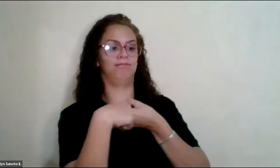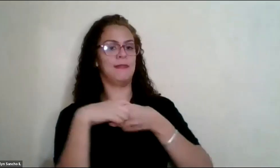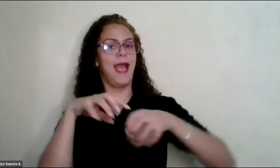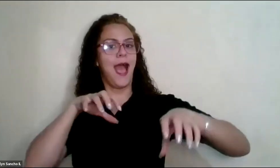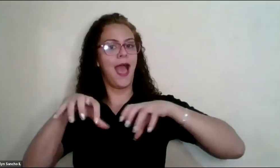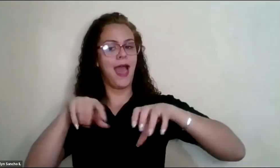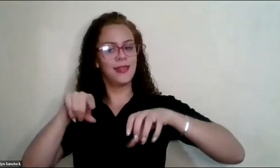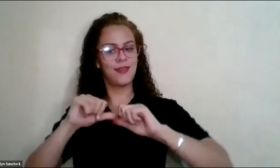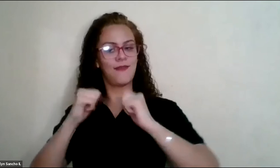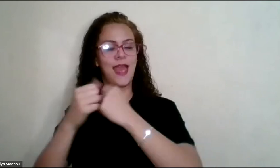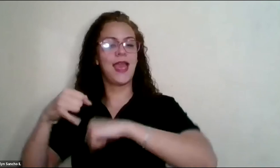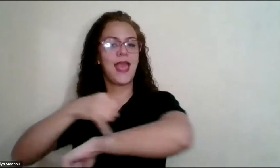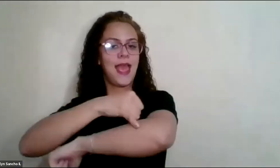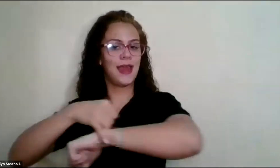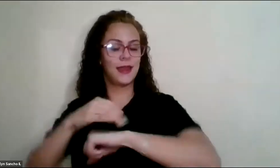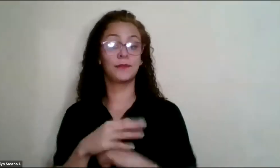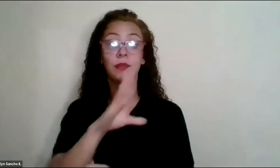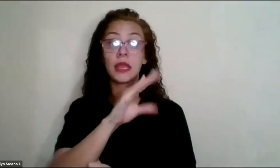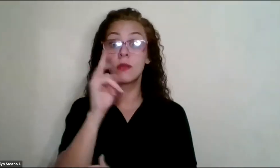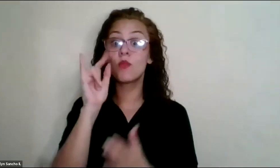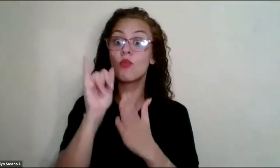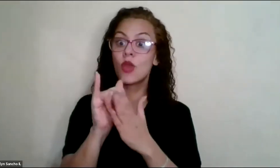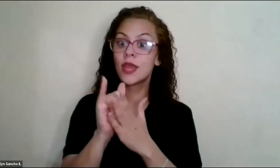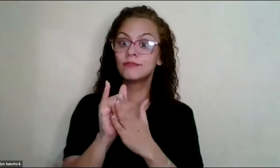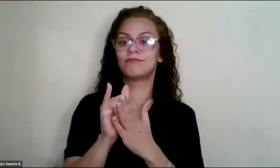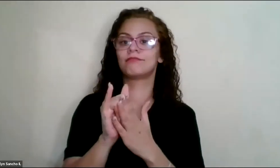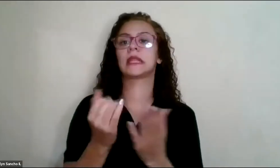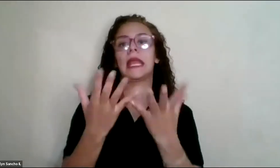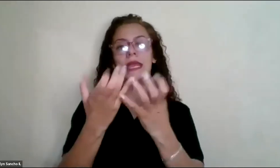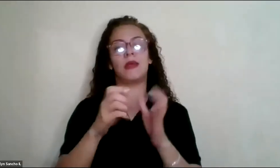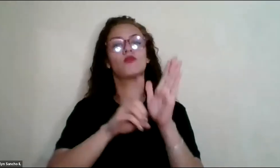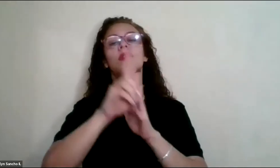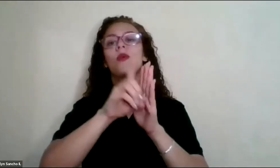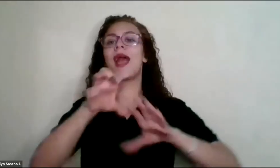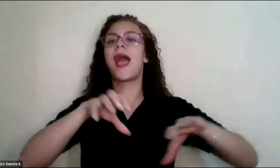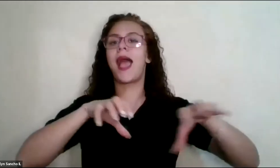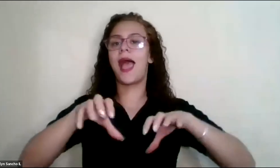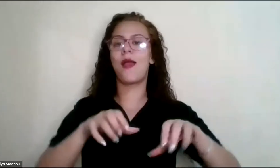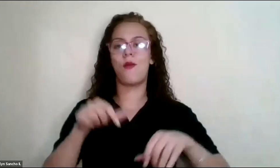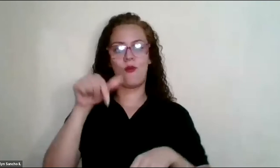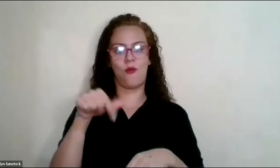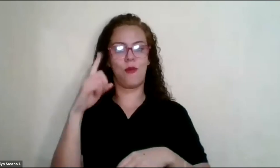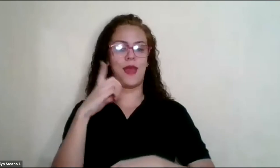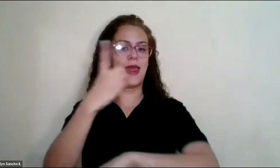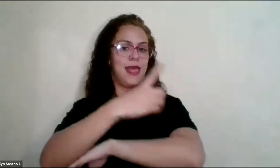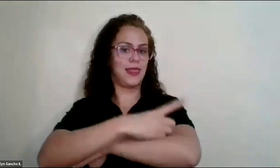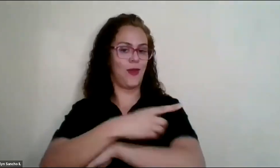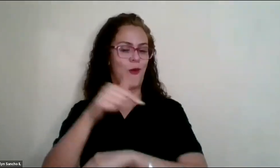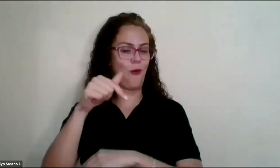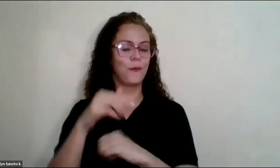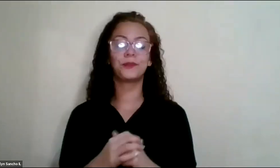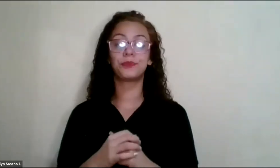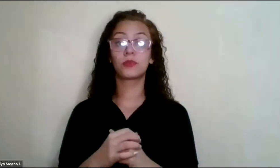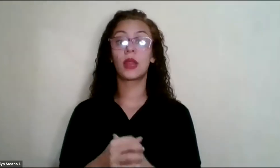a estas áreas. Y por eso queremos desarrollar la actividad que tenemos planificada para el día de hoy, no